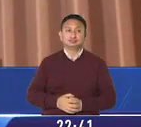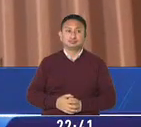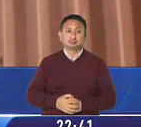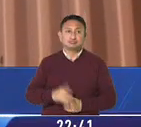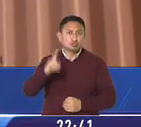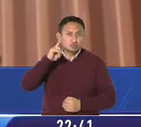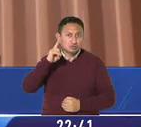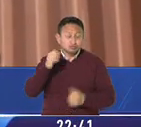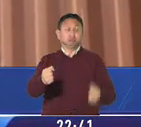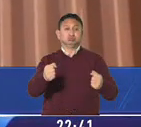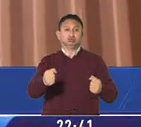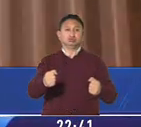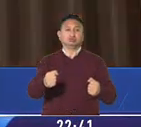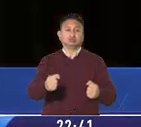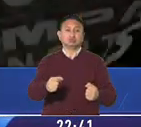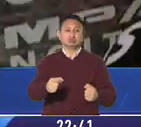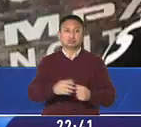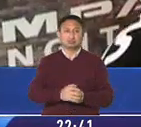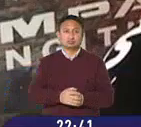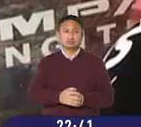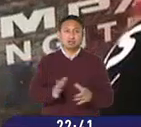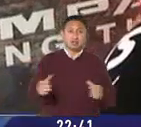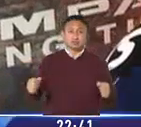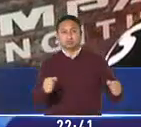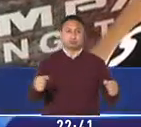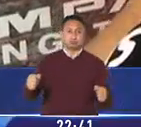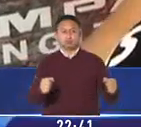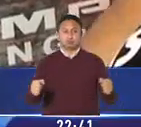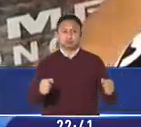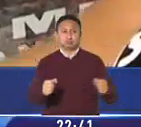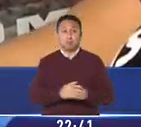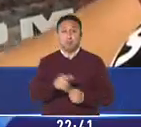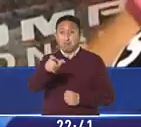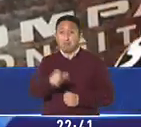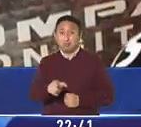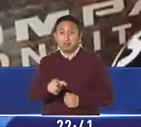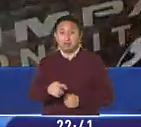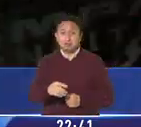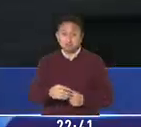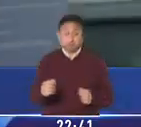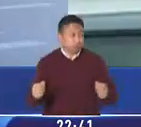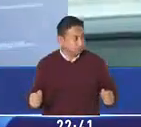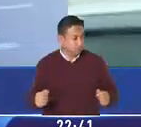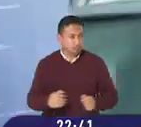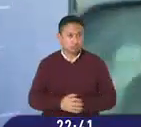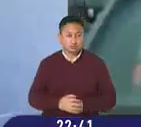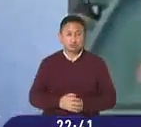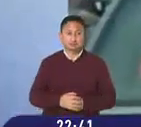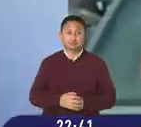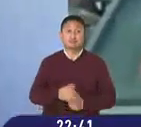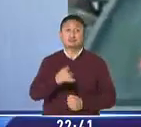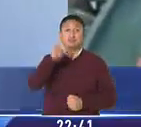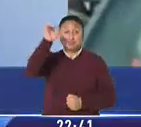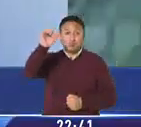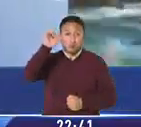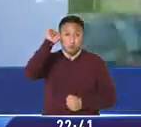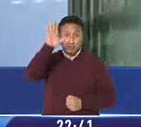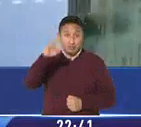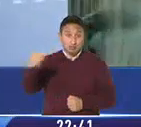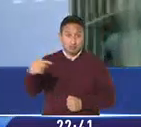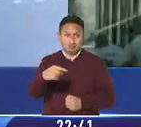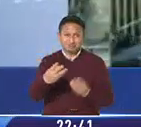escuchó el golpe y ahí se estremeció un poquito, y incluso el señor que estaba acá se movió hacia adelante. Los videos del impacto